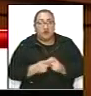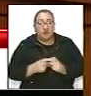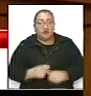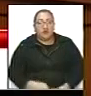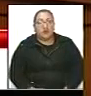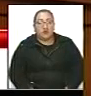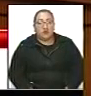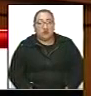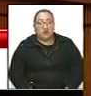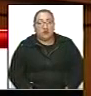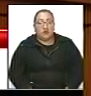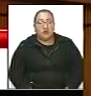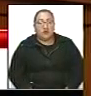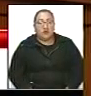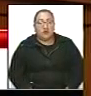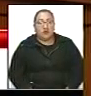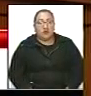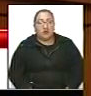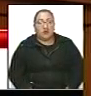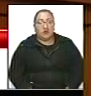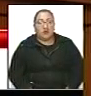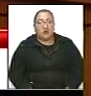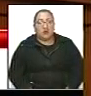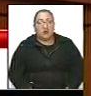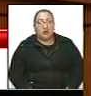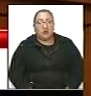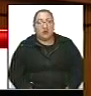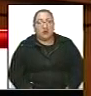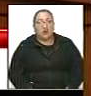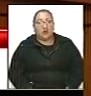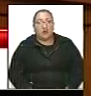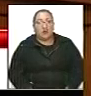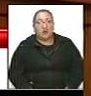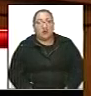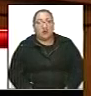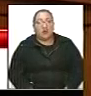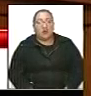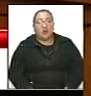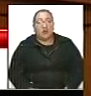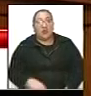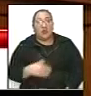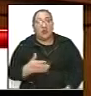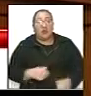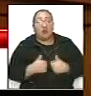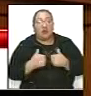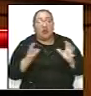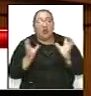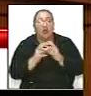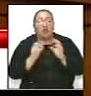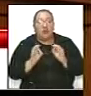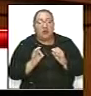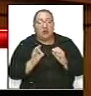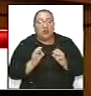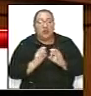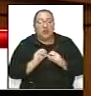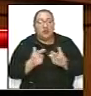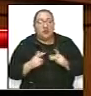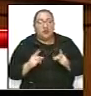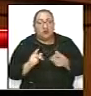permitan garantizar a niñas, niños y adolescentes peruanos una vida plena y libre de